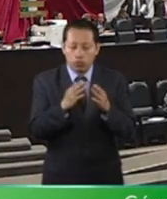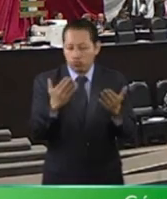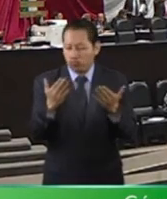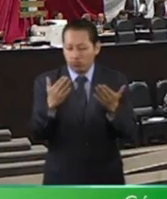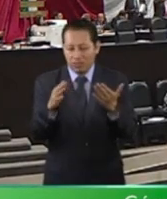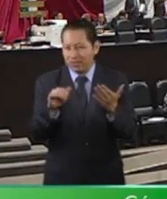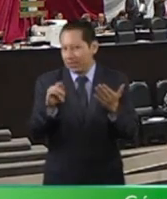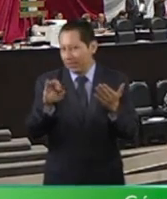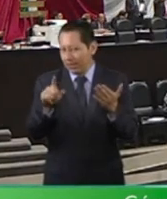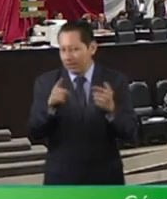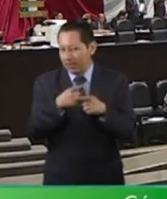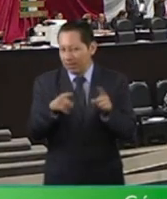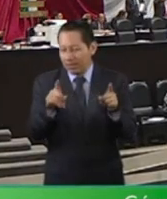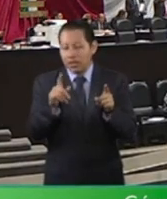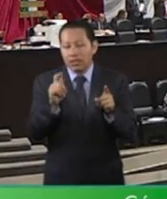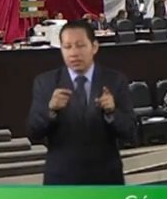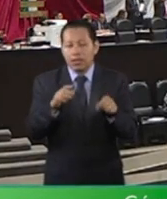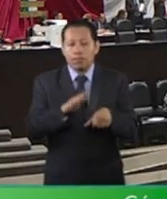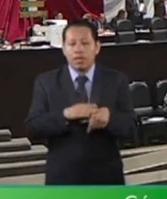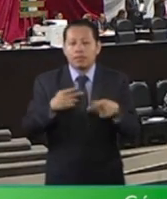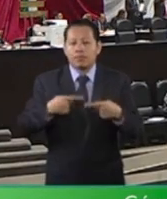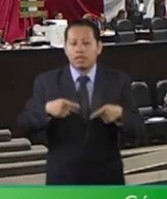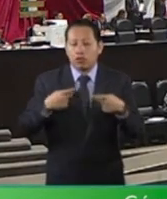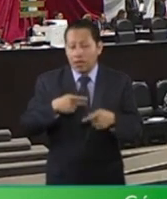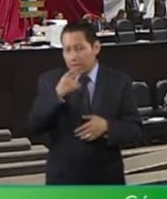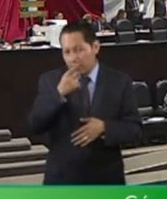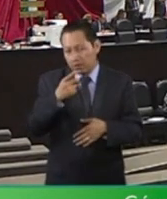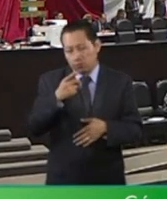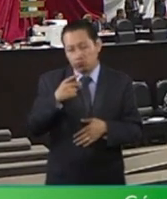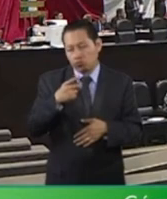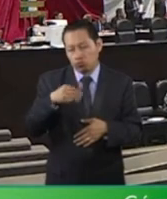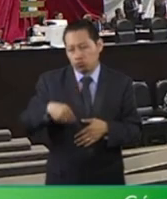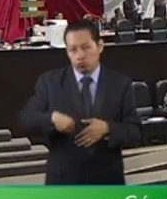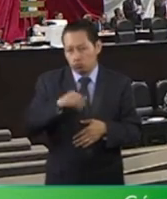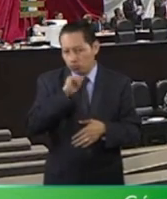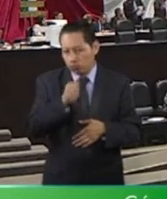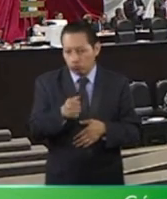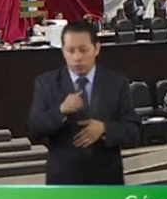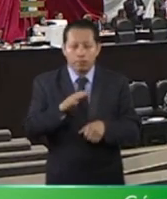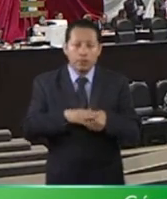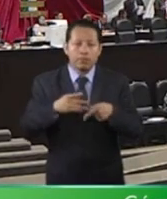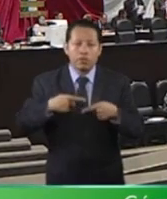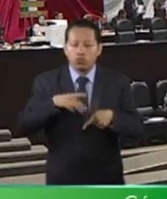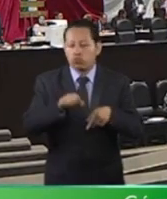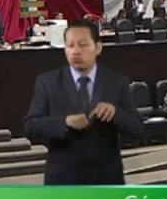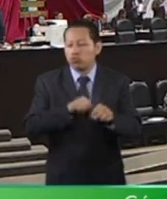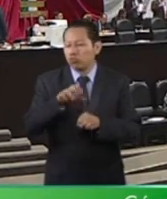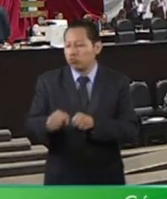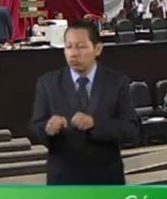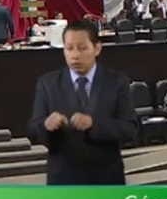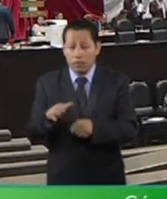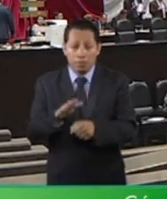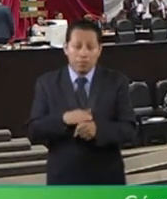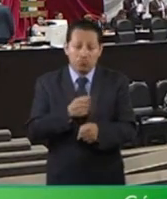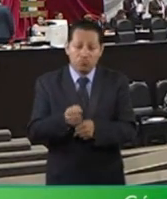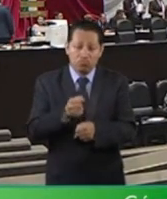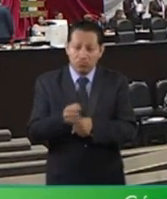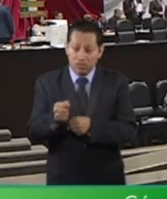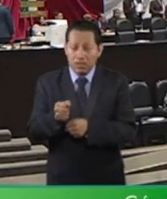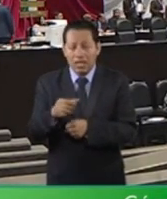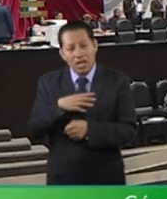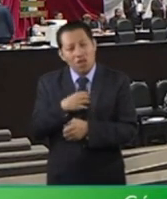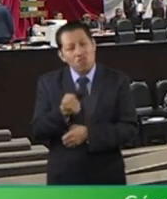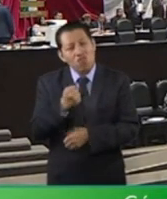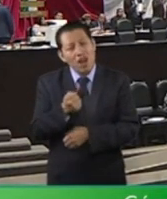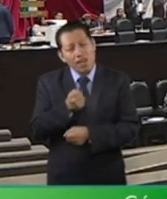las civiles, más gente se declara inocente, más personas son detenidas sin motivos, son más violentas y la tortura